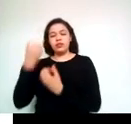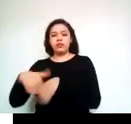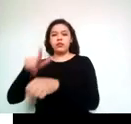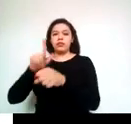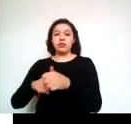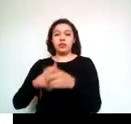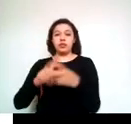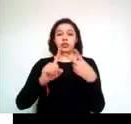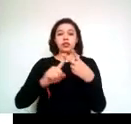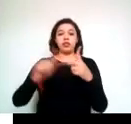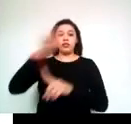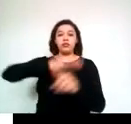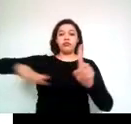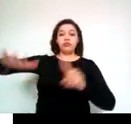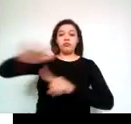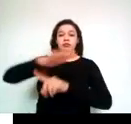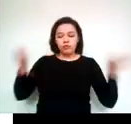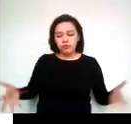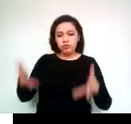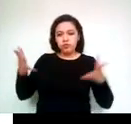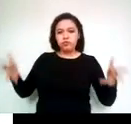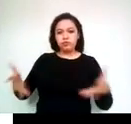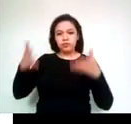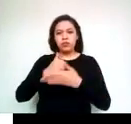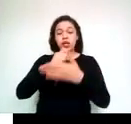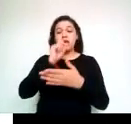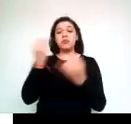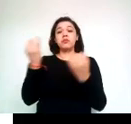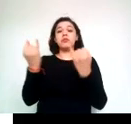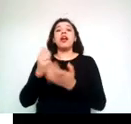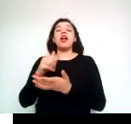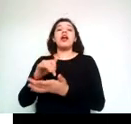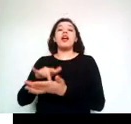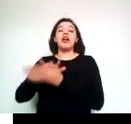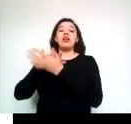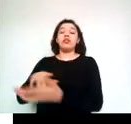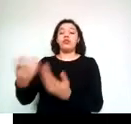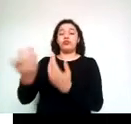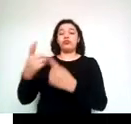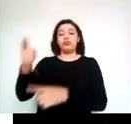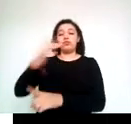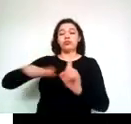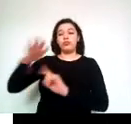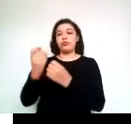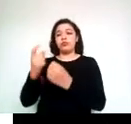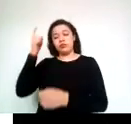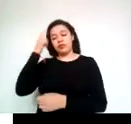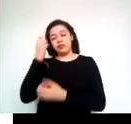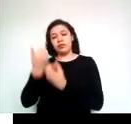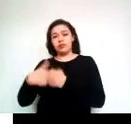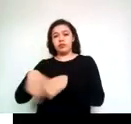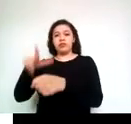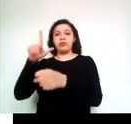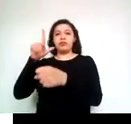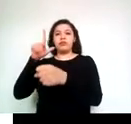entorno organizacional favorable. Es importante mencionar que los factores de riesgo psicosocial, o más bien los factores psicosociales, están presentes